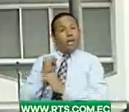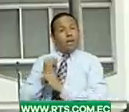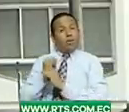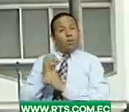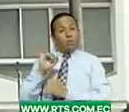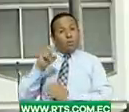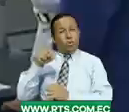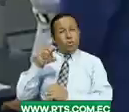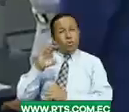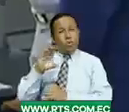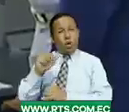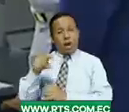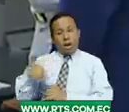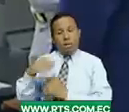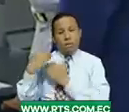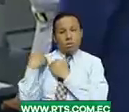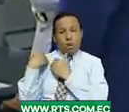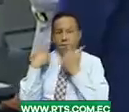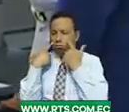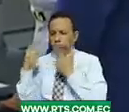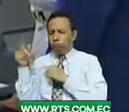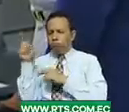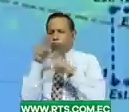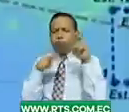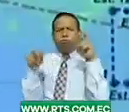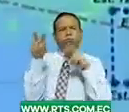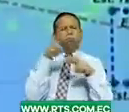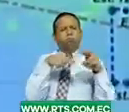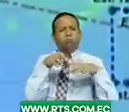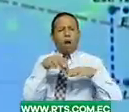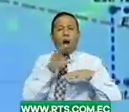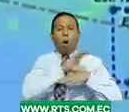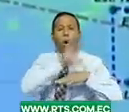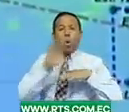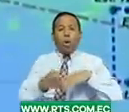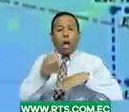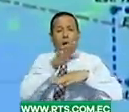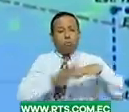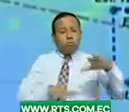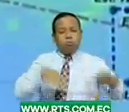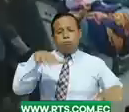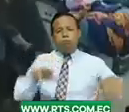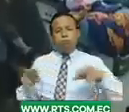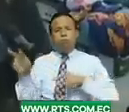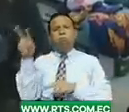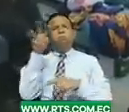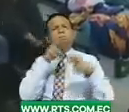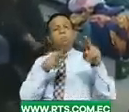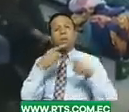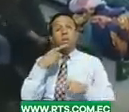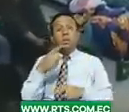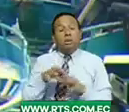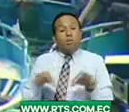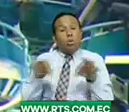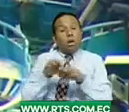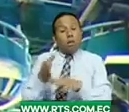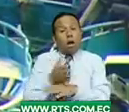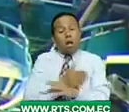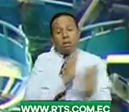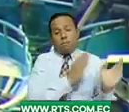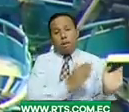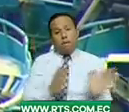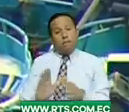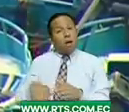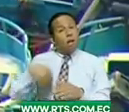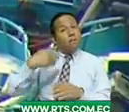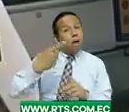ecuatoriana, indica que hay que estar preparados para lo que pueda pasar en los próximos meses. Se espera que, de acuerdo a los parámetros que tenemos